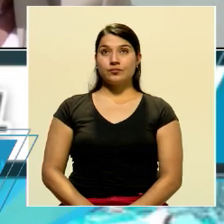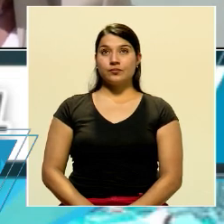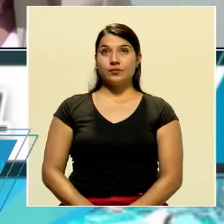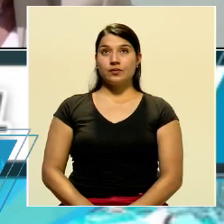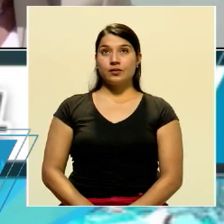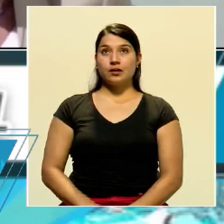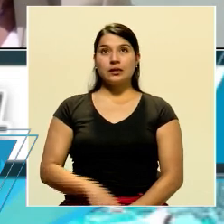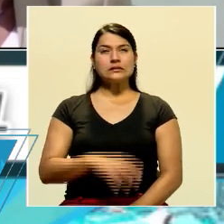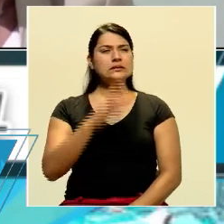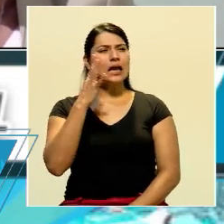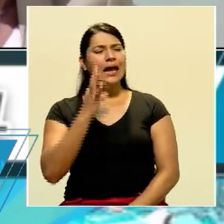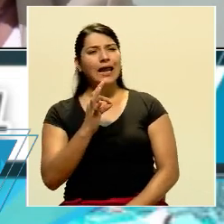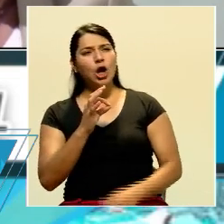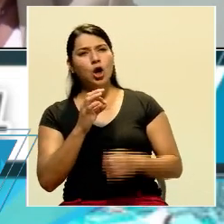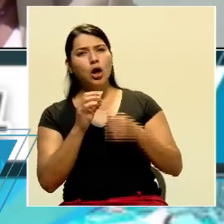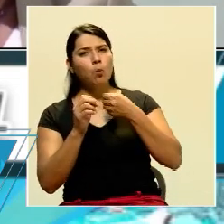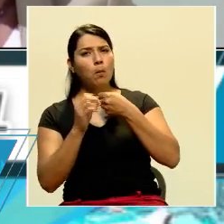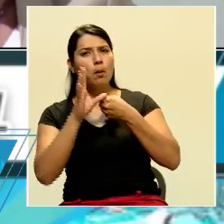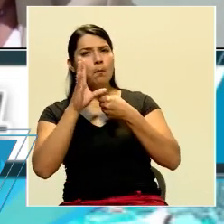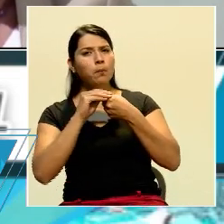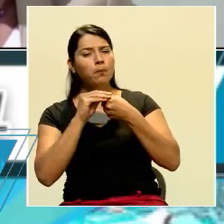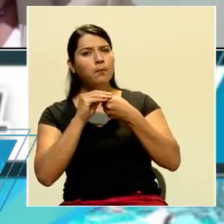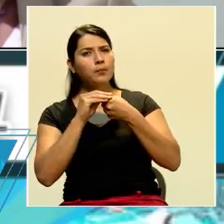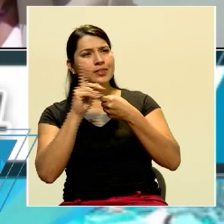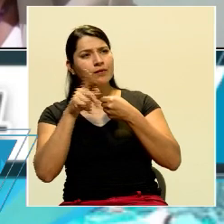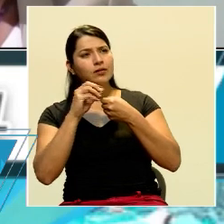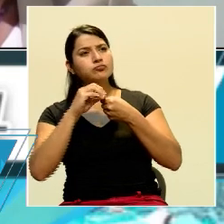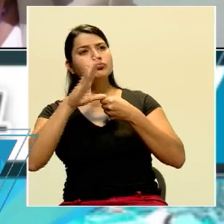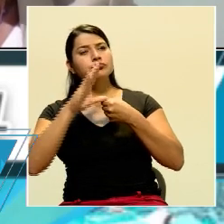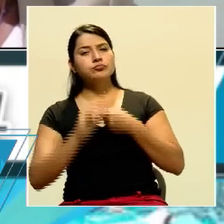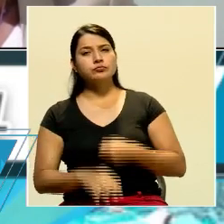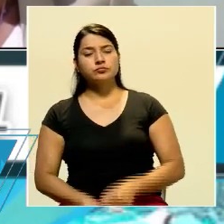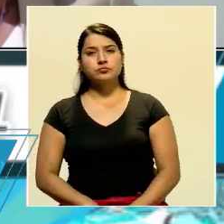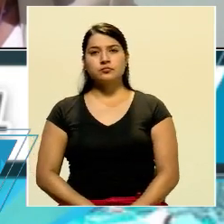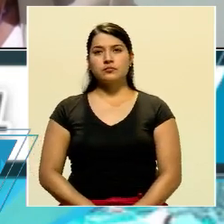Active el micrófono, creo que lo tiene apagado.